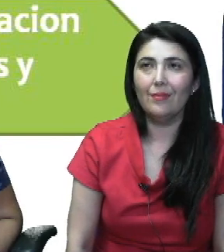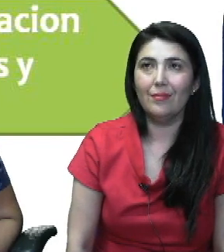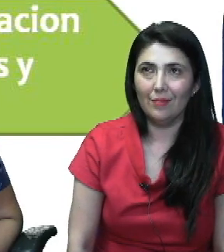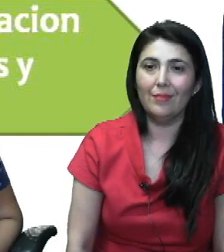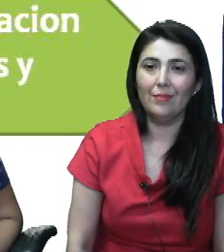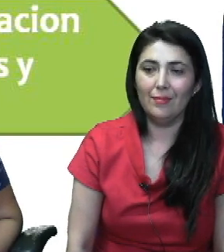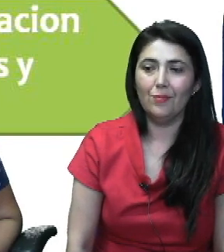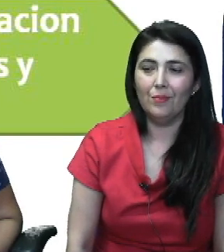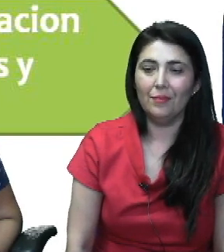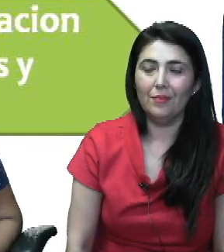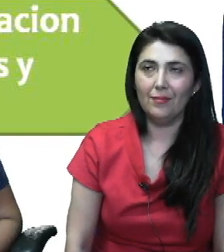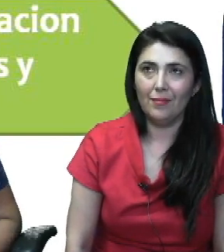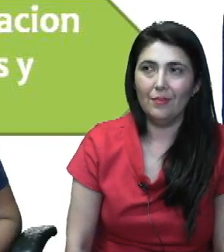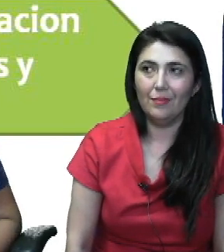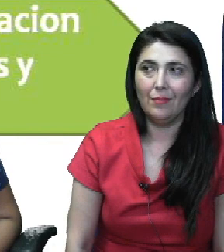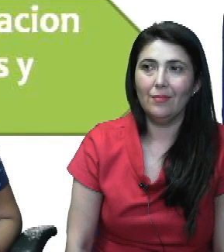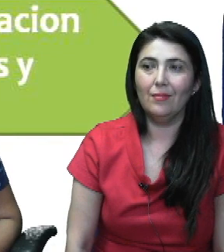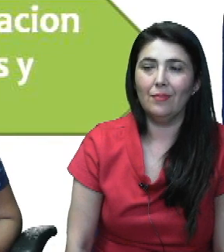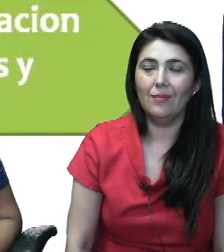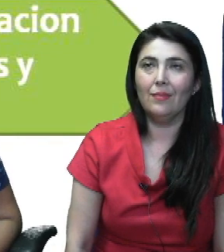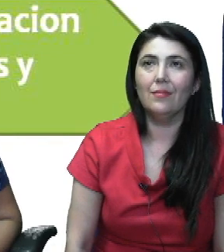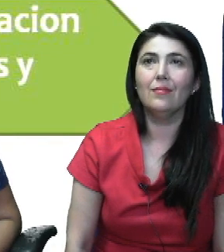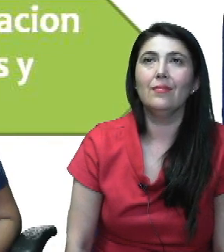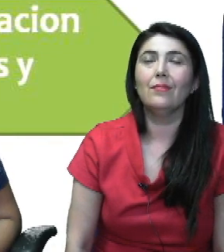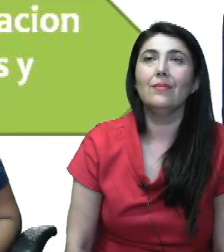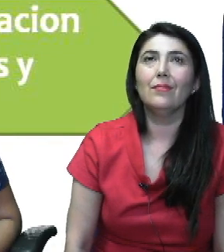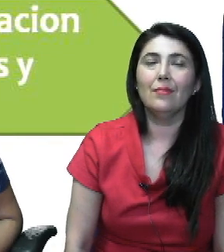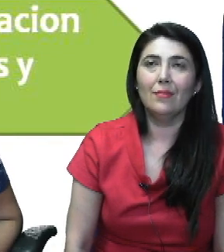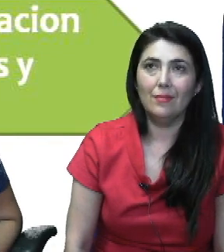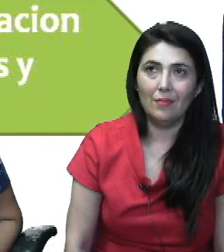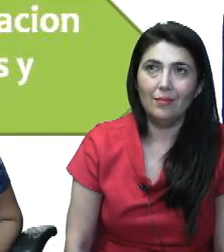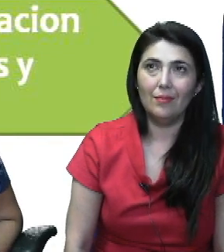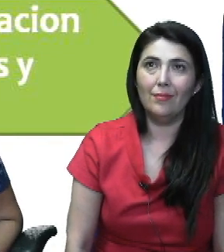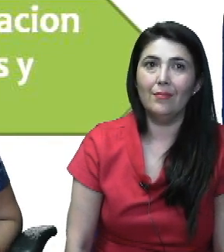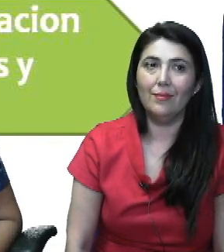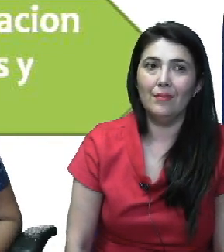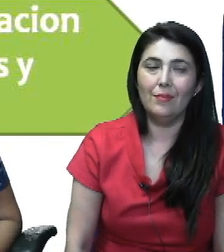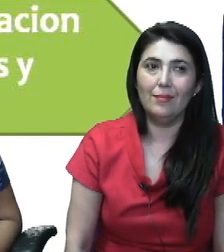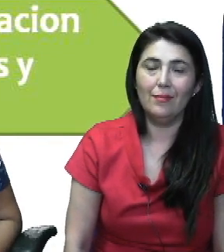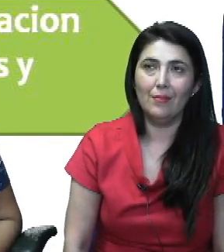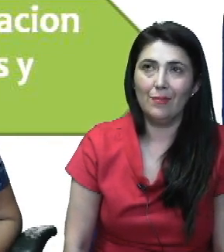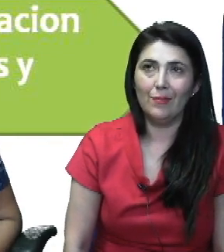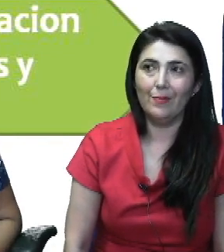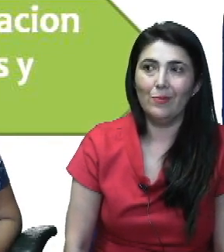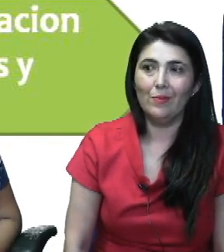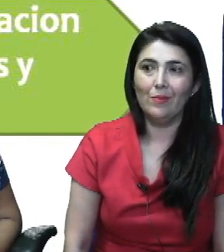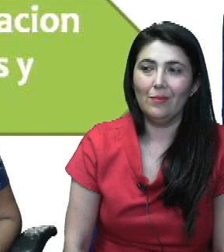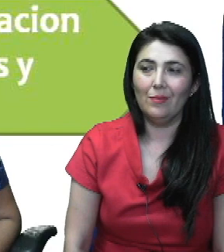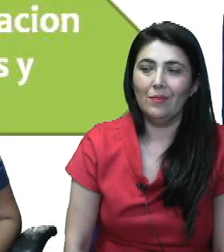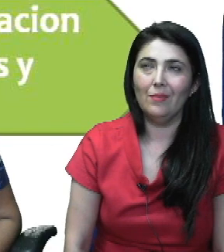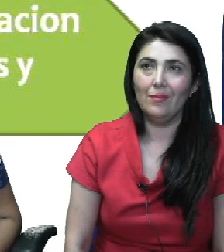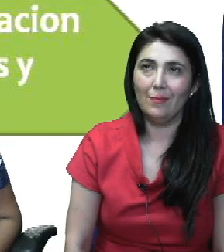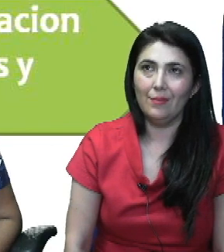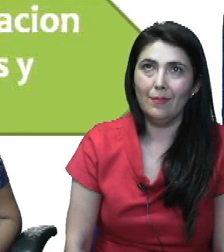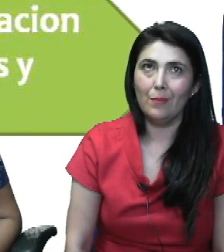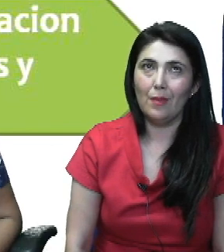va surgiendo en el momento, ¿cierto?, de una crisis, sino sobre todo poder prepararnos, ¿cierto?, poder también mantener